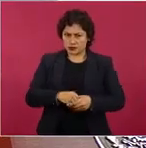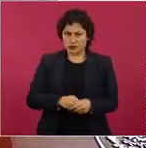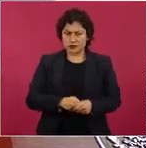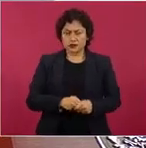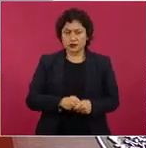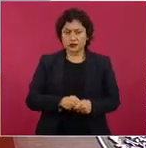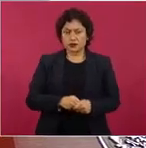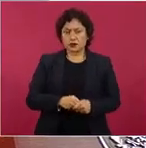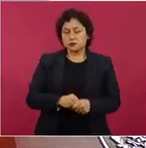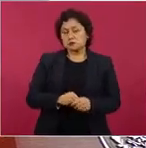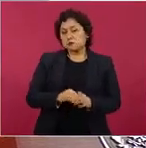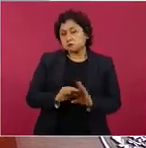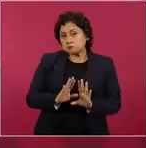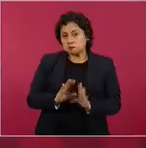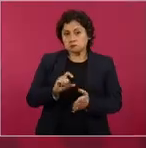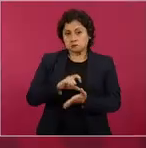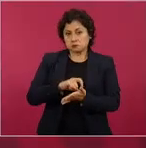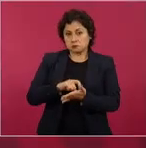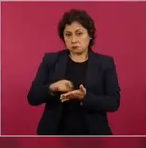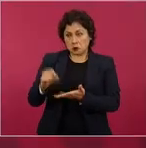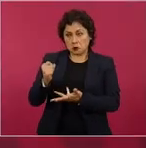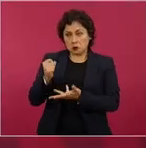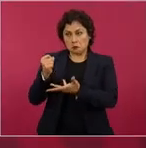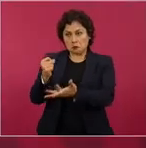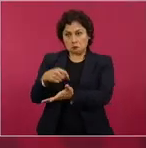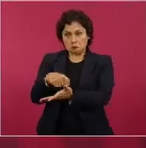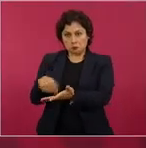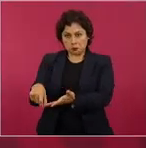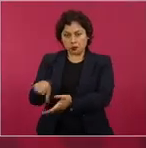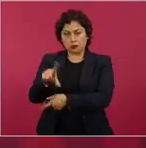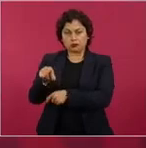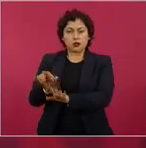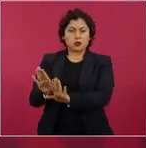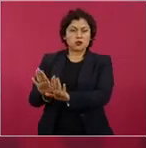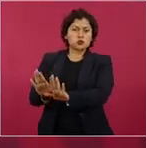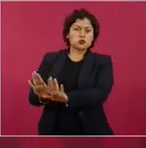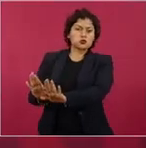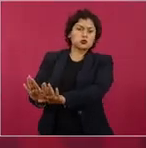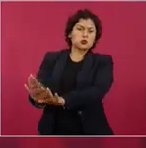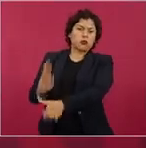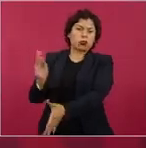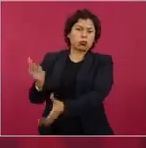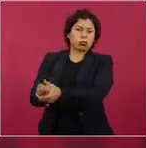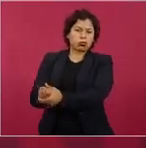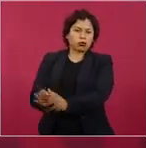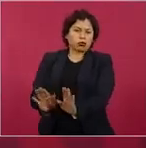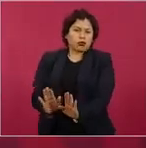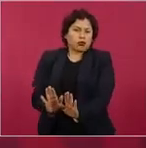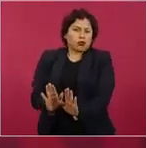y se quedó ahí en el abandono. Y muy caro,